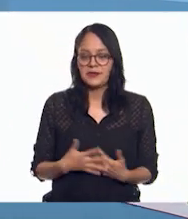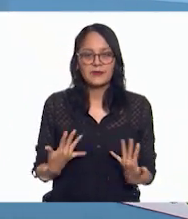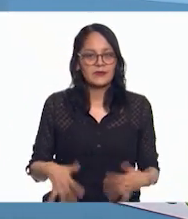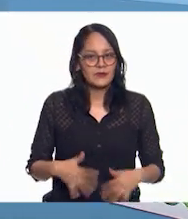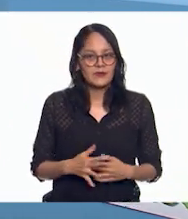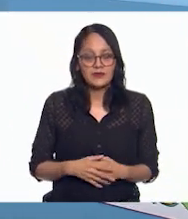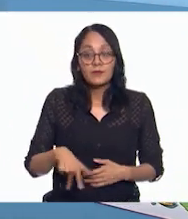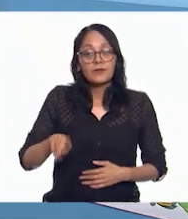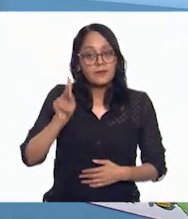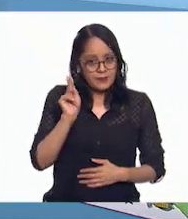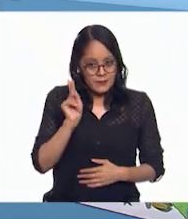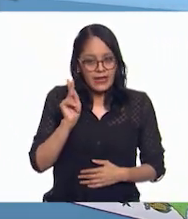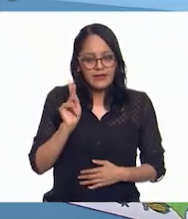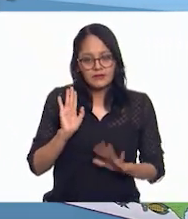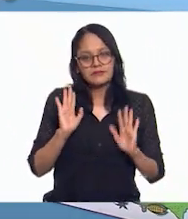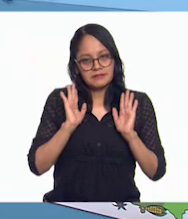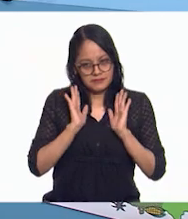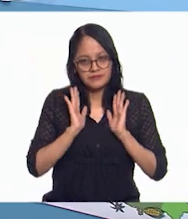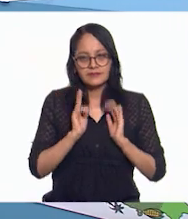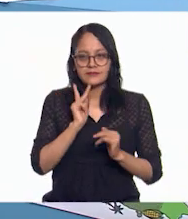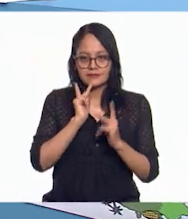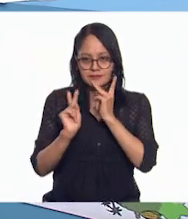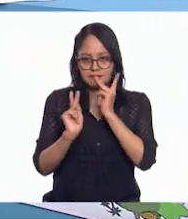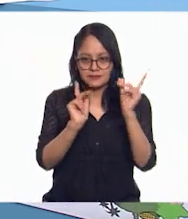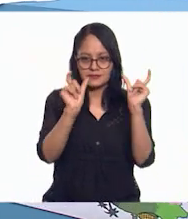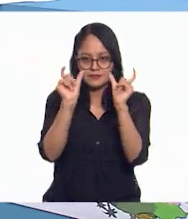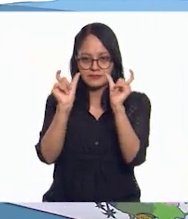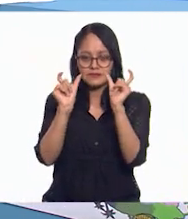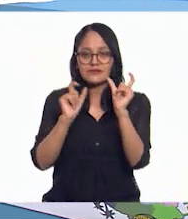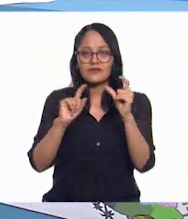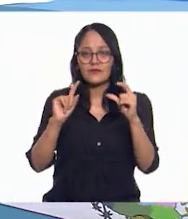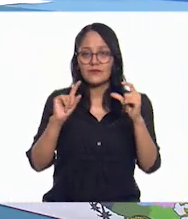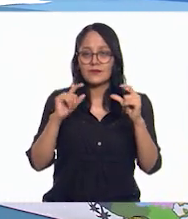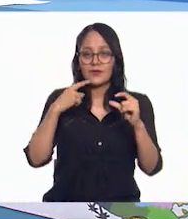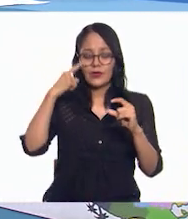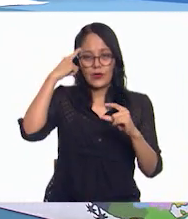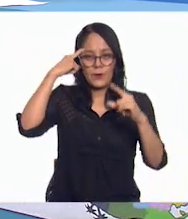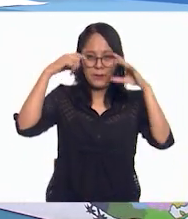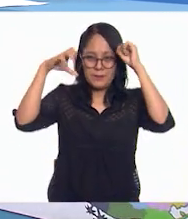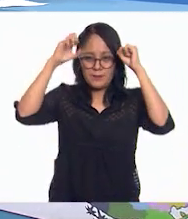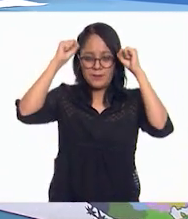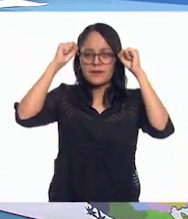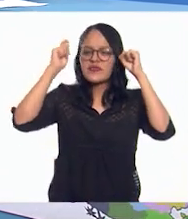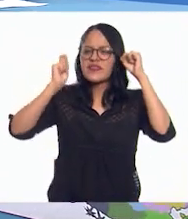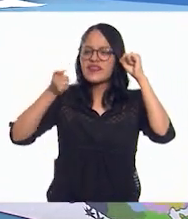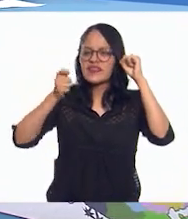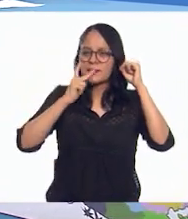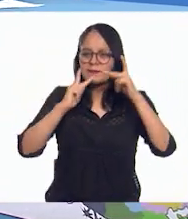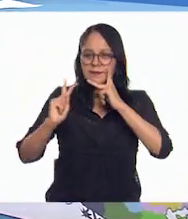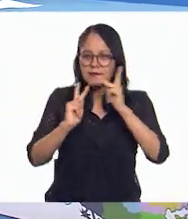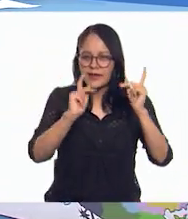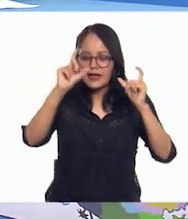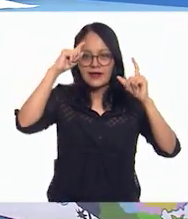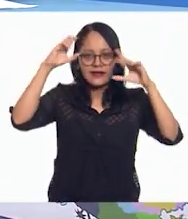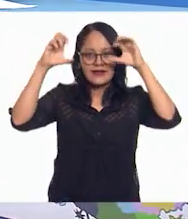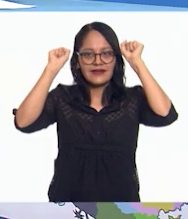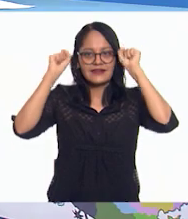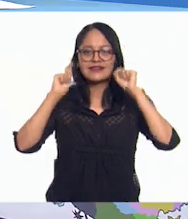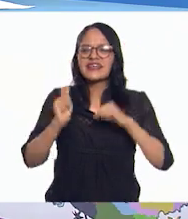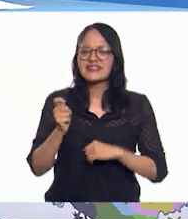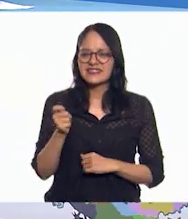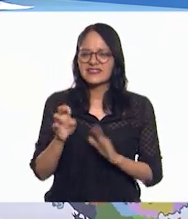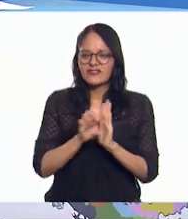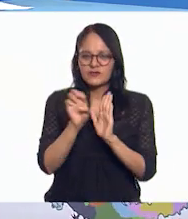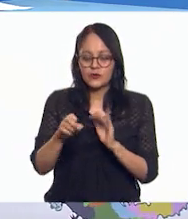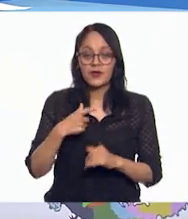Sin embargo, paradójicamente, las palabras se agolpan en mi mente, pues quisiera decir muchas cosas. En primer lugar,